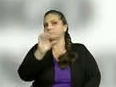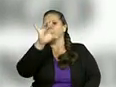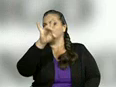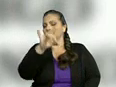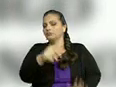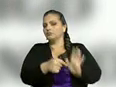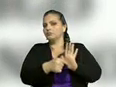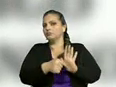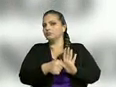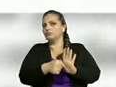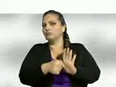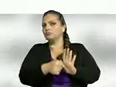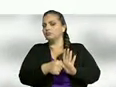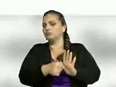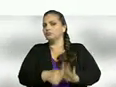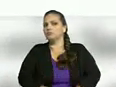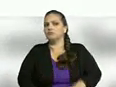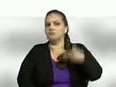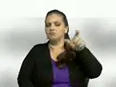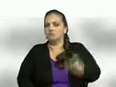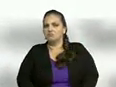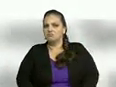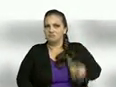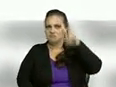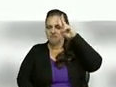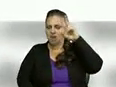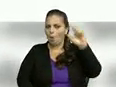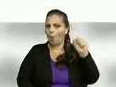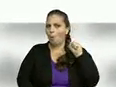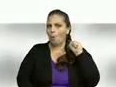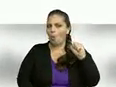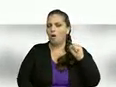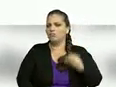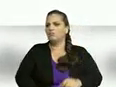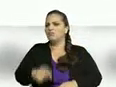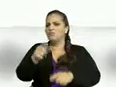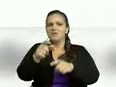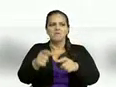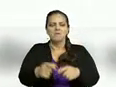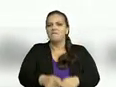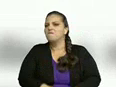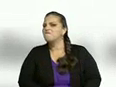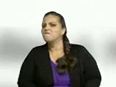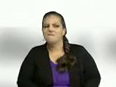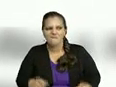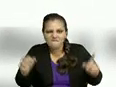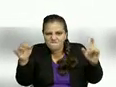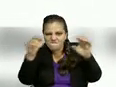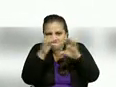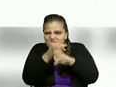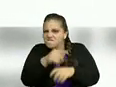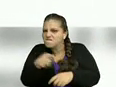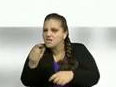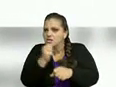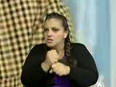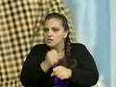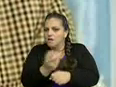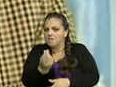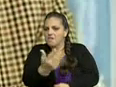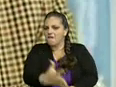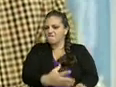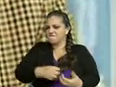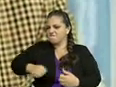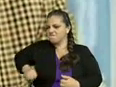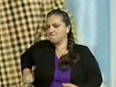Penal, el cual establece prisión de 10 a 13 años para quien se beneficie con el empleo de otras personas en la mendicidad.